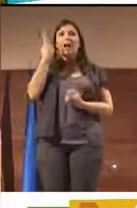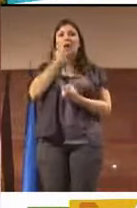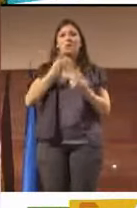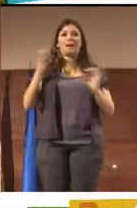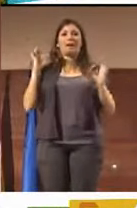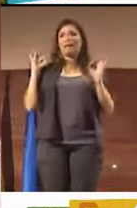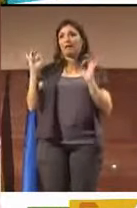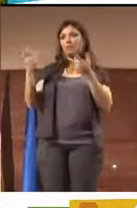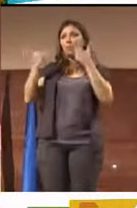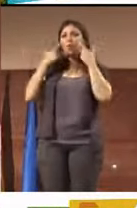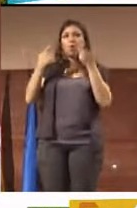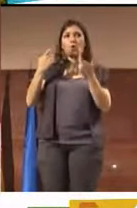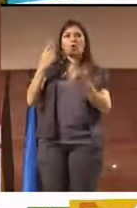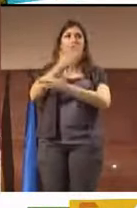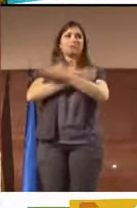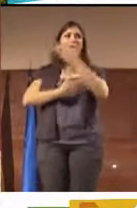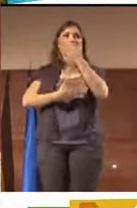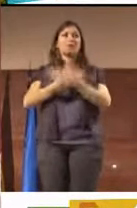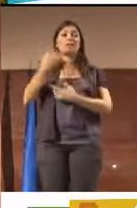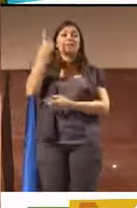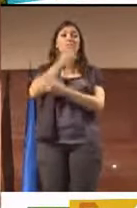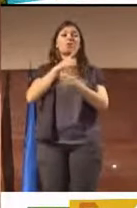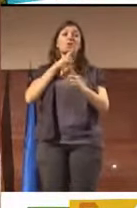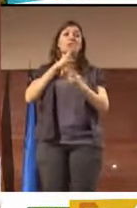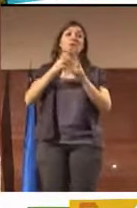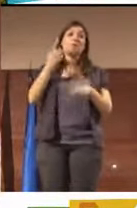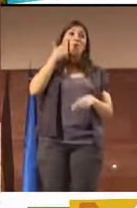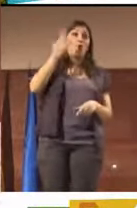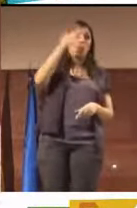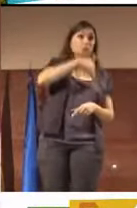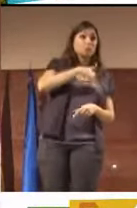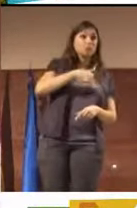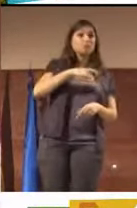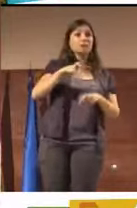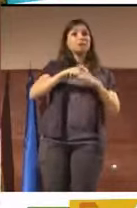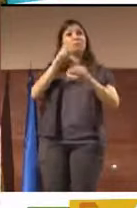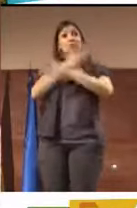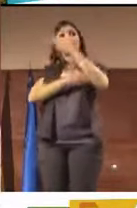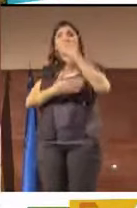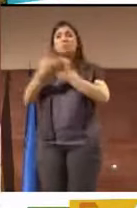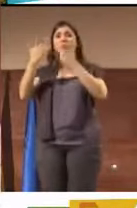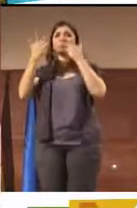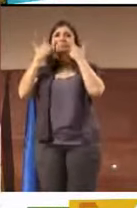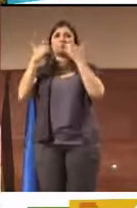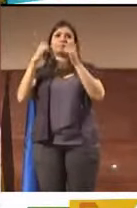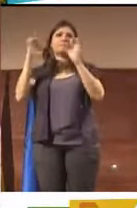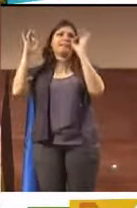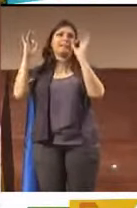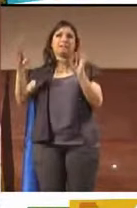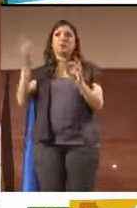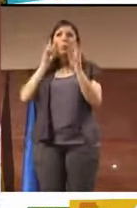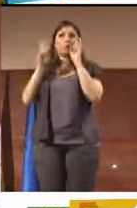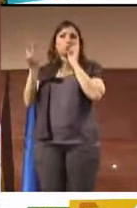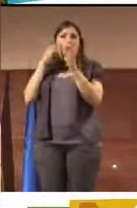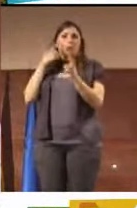ciertas discapacidades que yo digo que son ocultas y otras discapacidades que son obvias, evidentes y